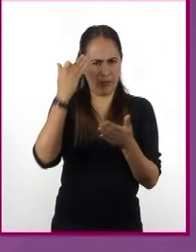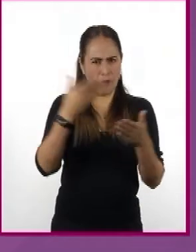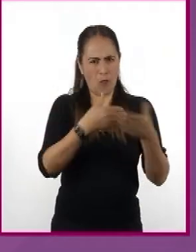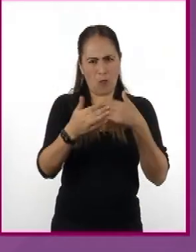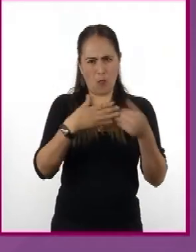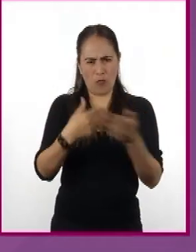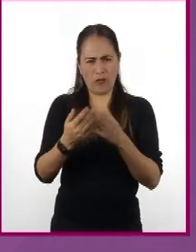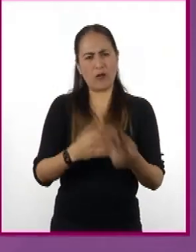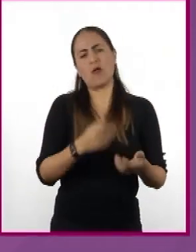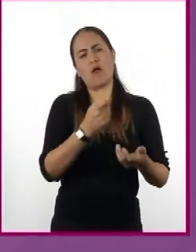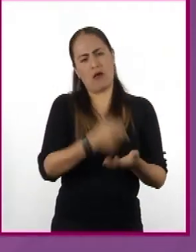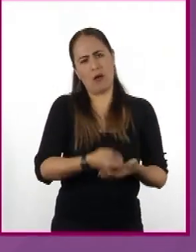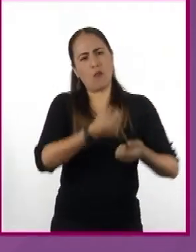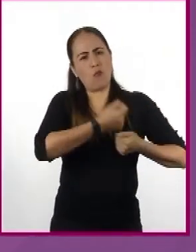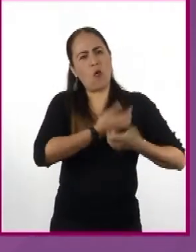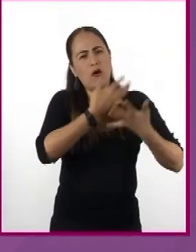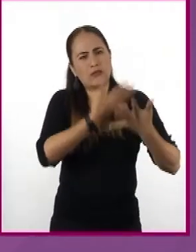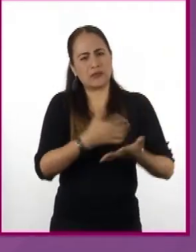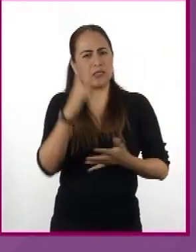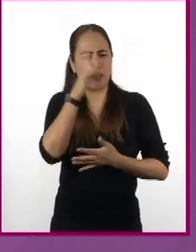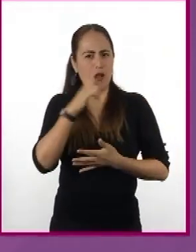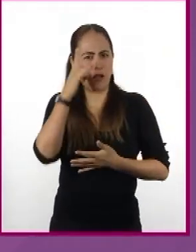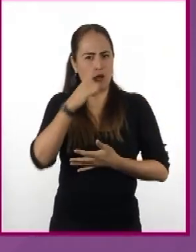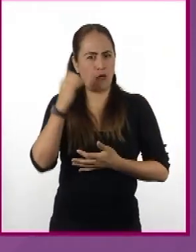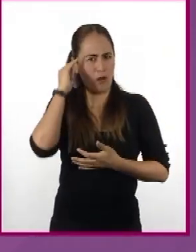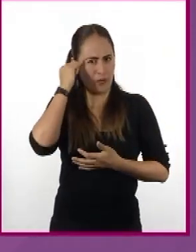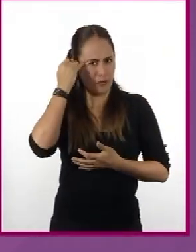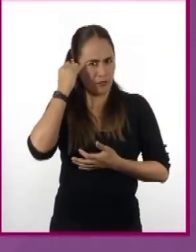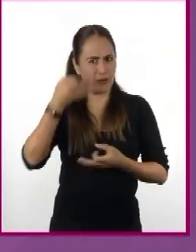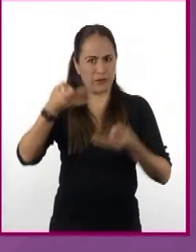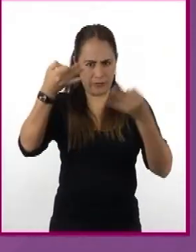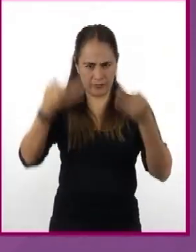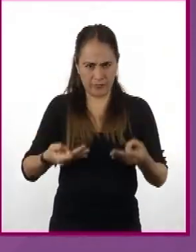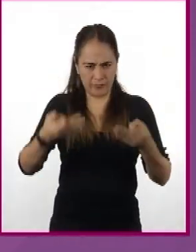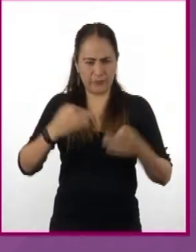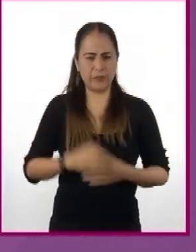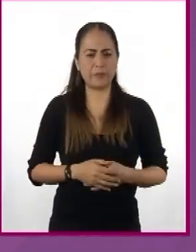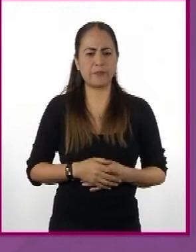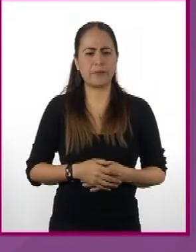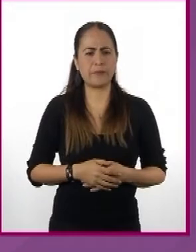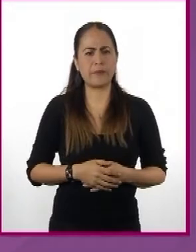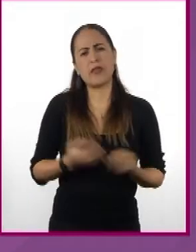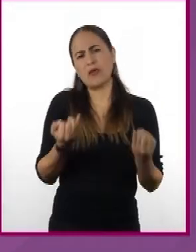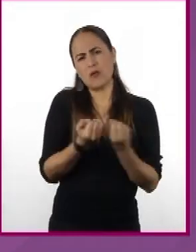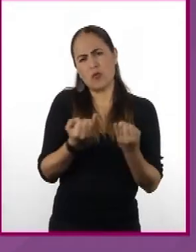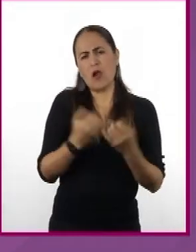la poesía en lenguas originarias. Si